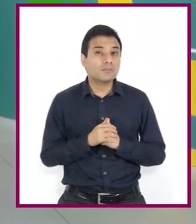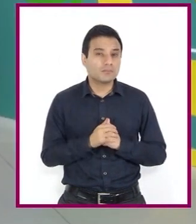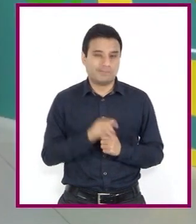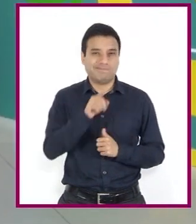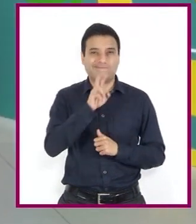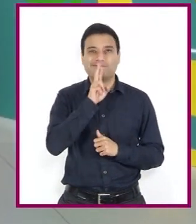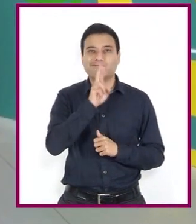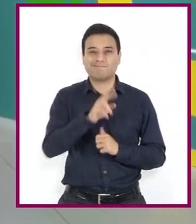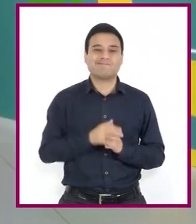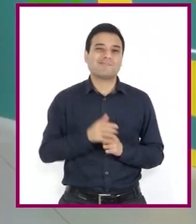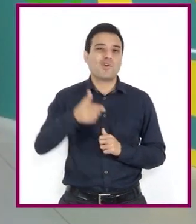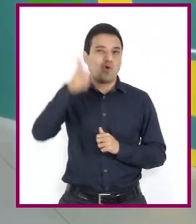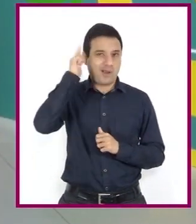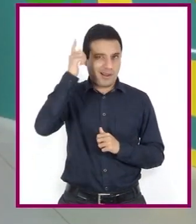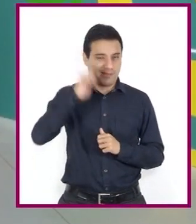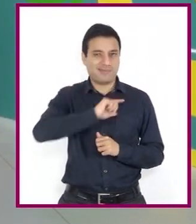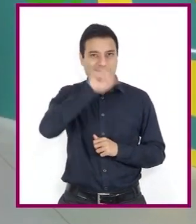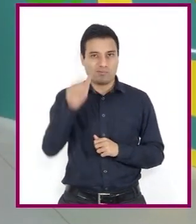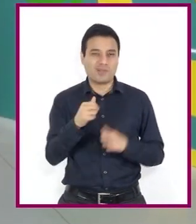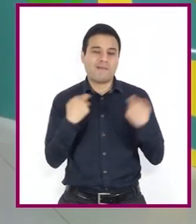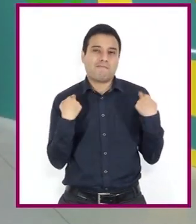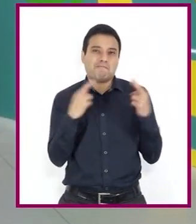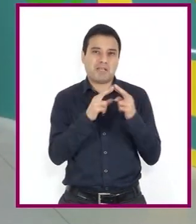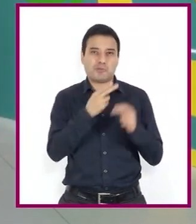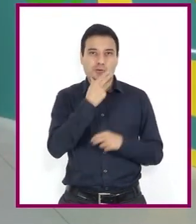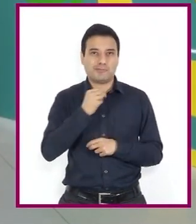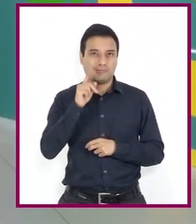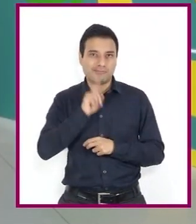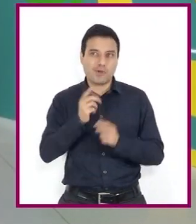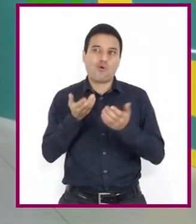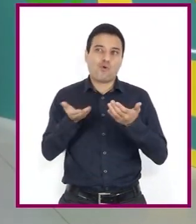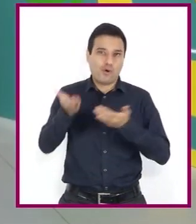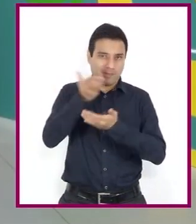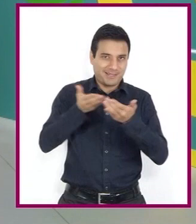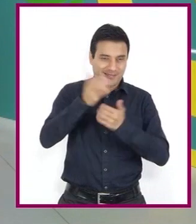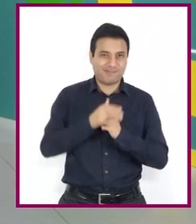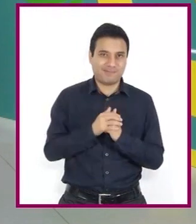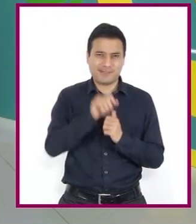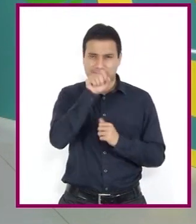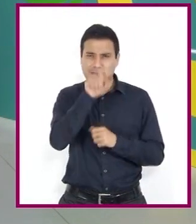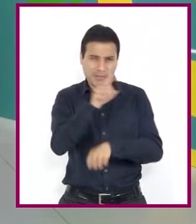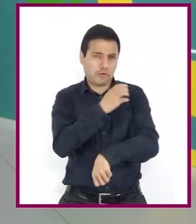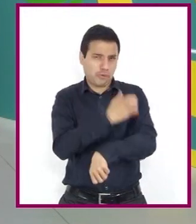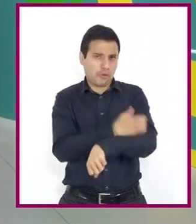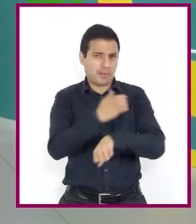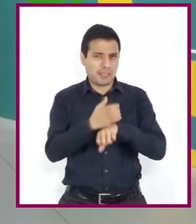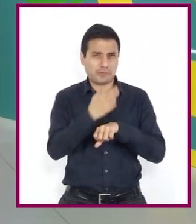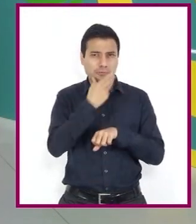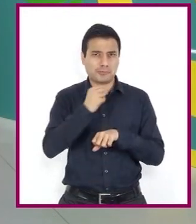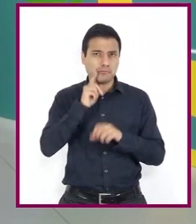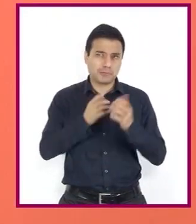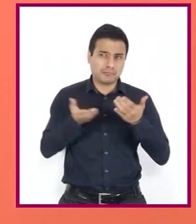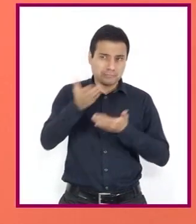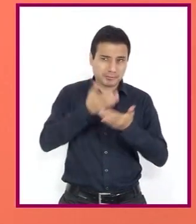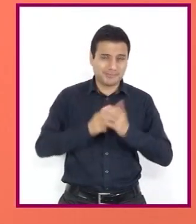Esperamos puedan compartir sus respuestas con su profesora o profesor y con sus compañeras y compañeros de